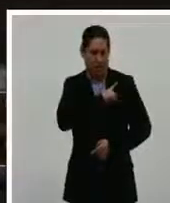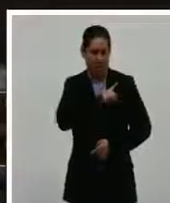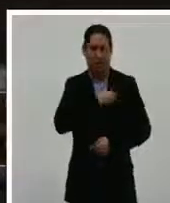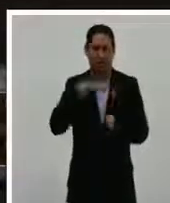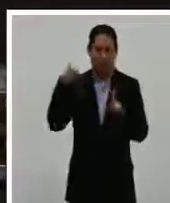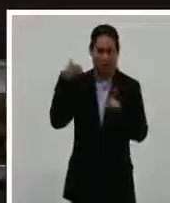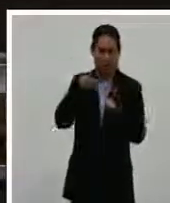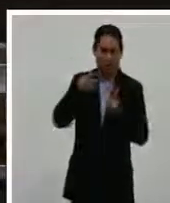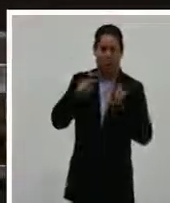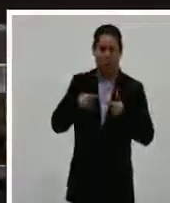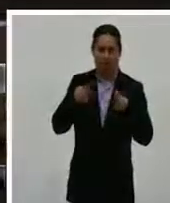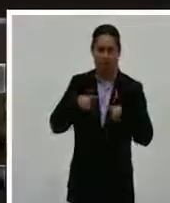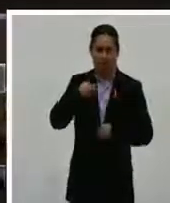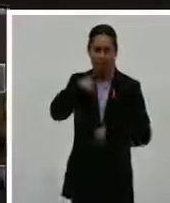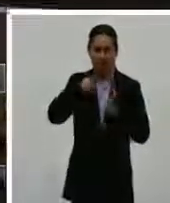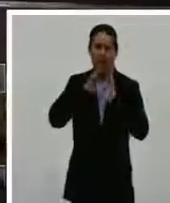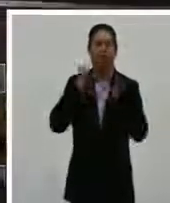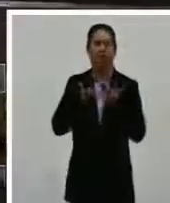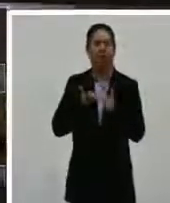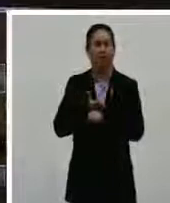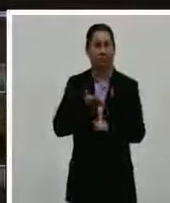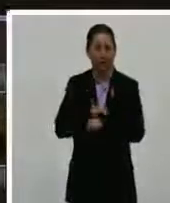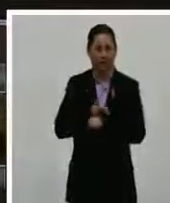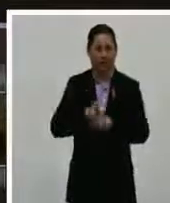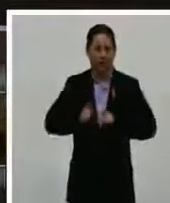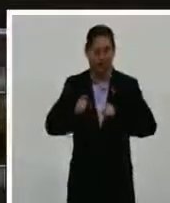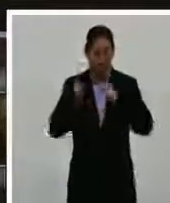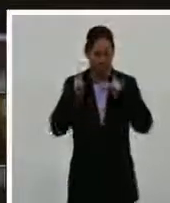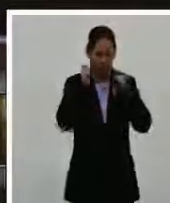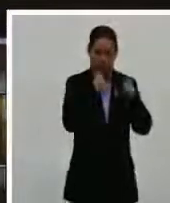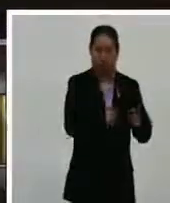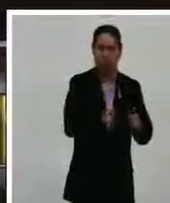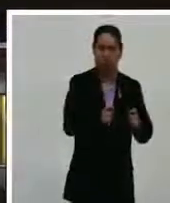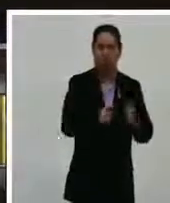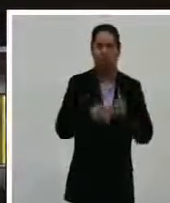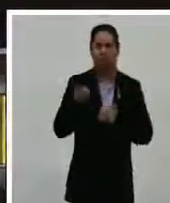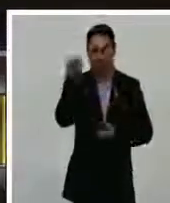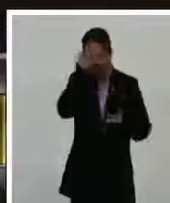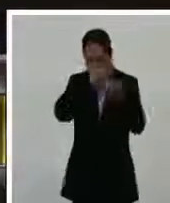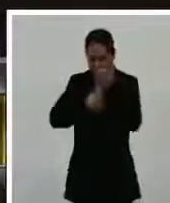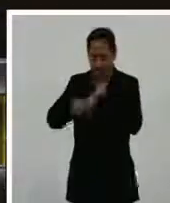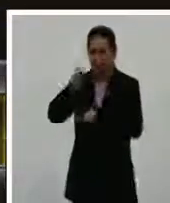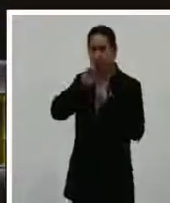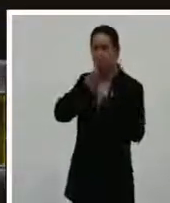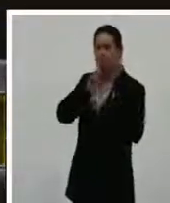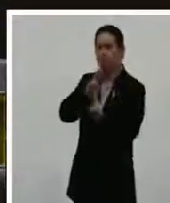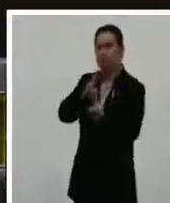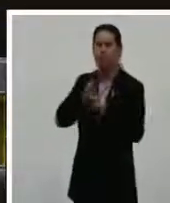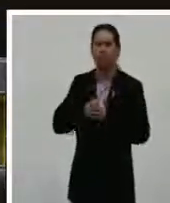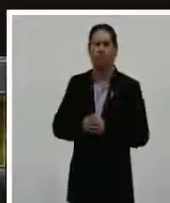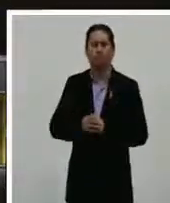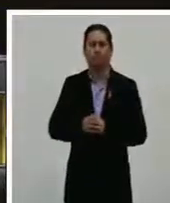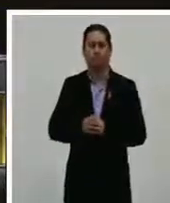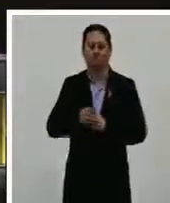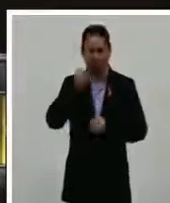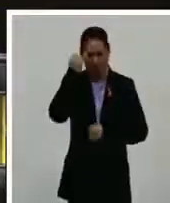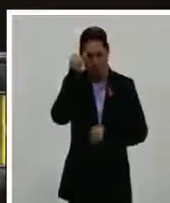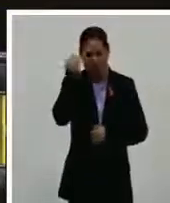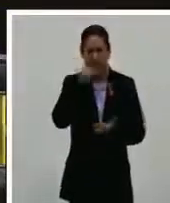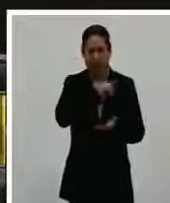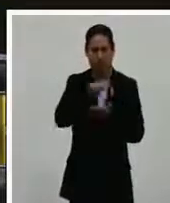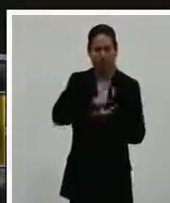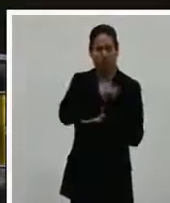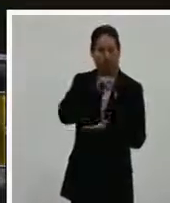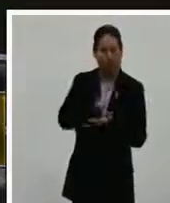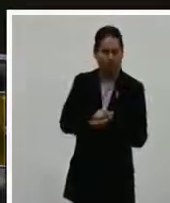legislatura del honorable congreso del estado de chiapas le fue turnada para su estudio y dictamen la iniciativa de